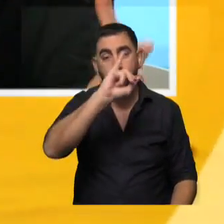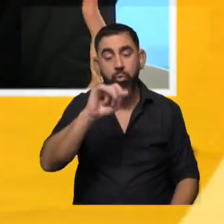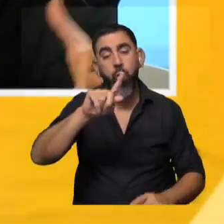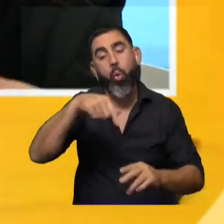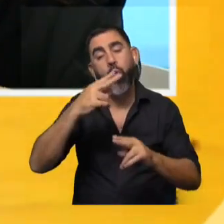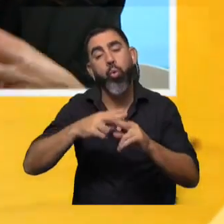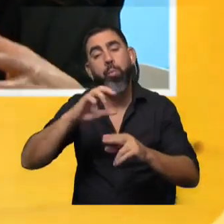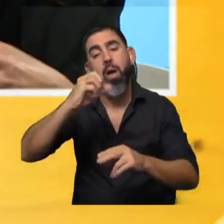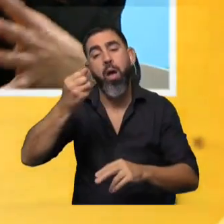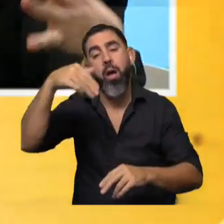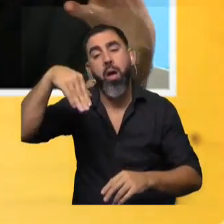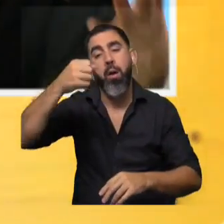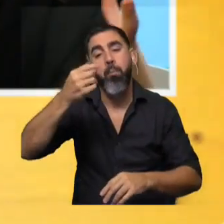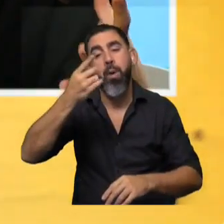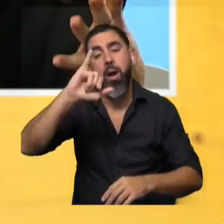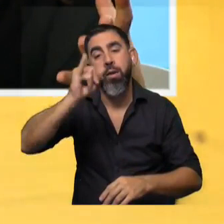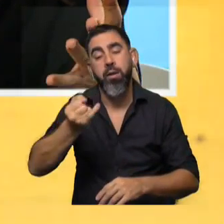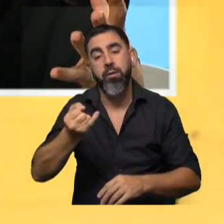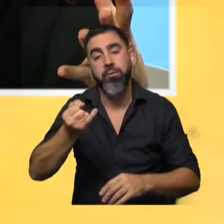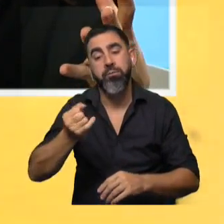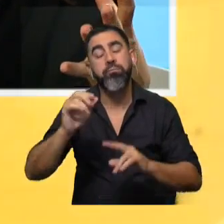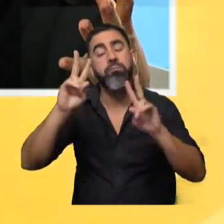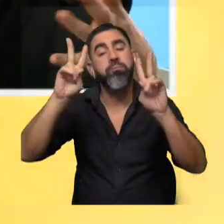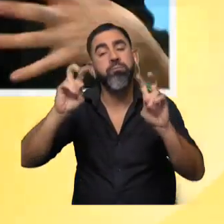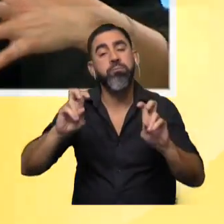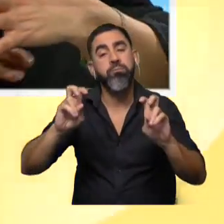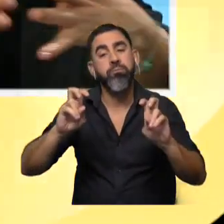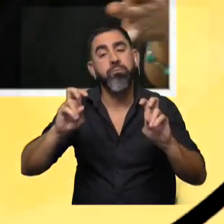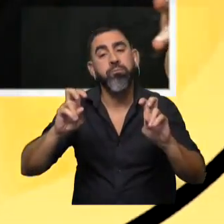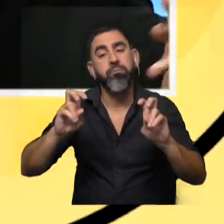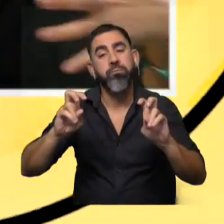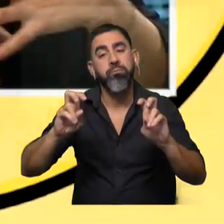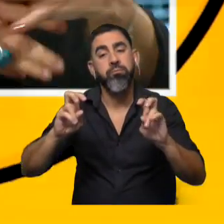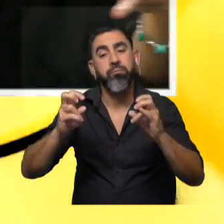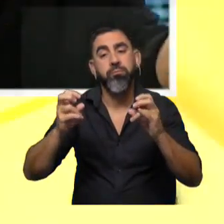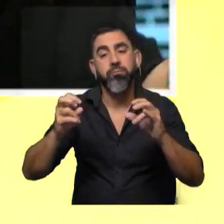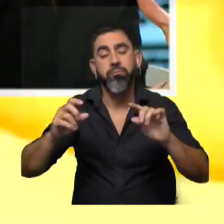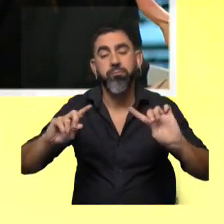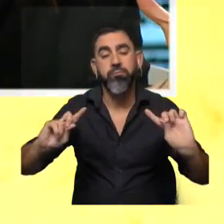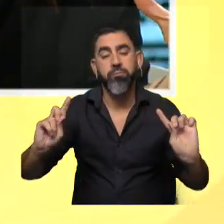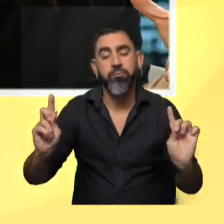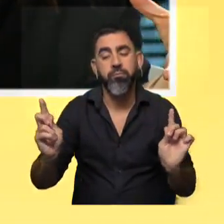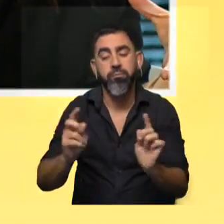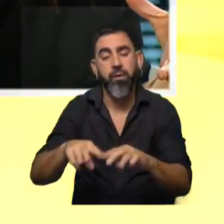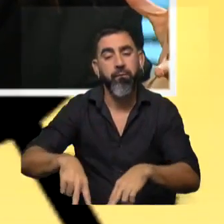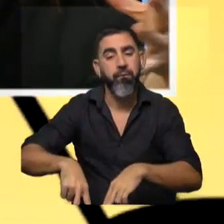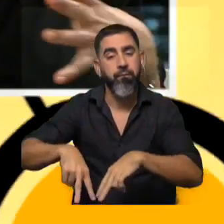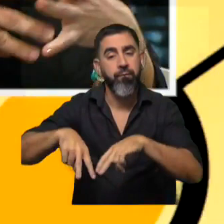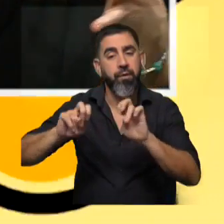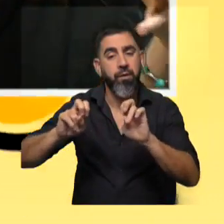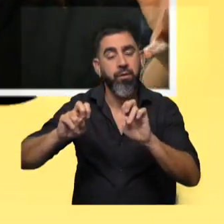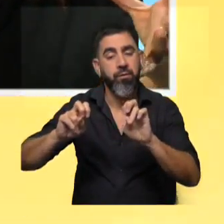Amalia. Y Amalia tiene un enfoque más de tratar de sintetizar o explorar